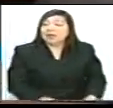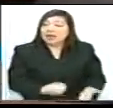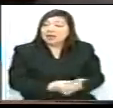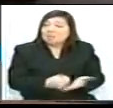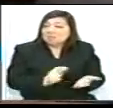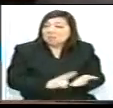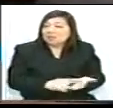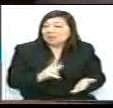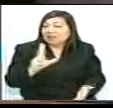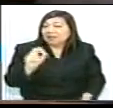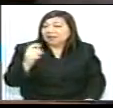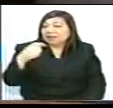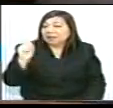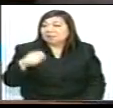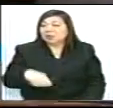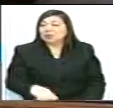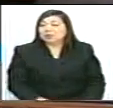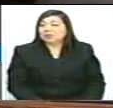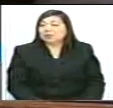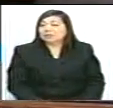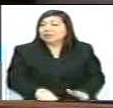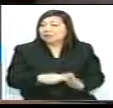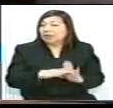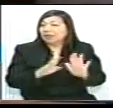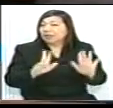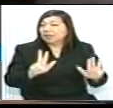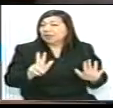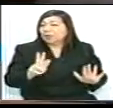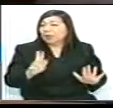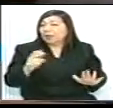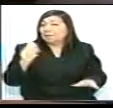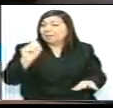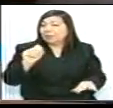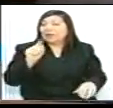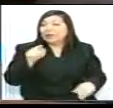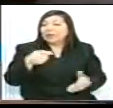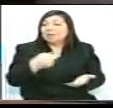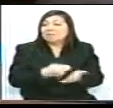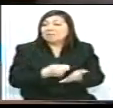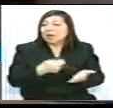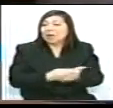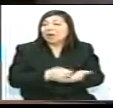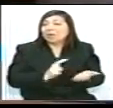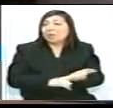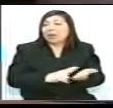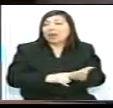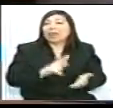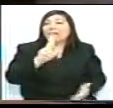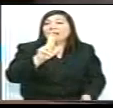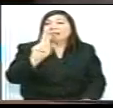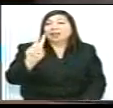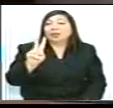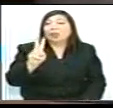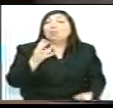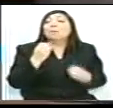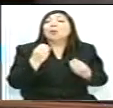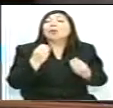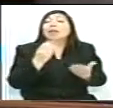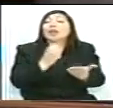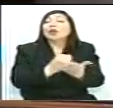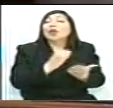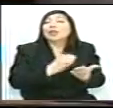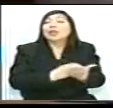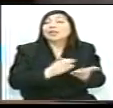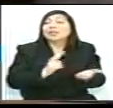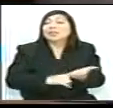que era 30%, bajó a 29.5% y ellos siguen pagando 32%. ¿Y por qué el contrato de